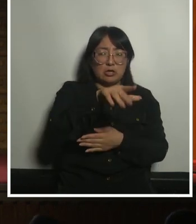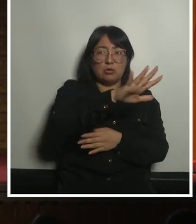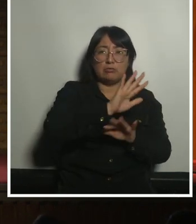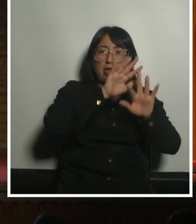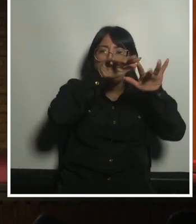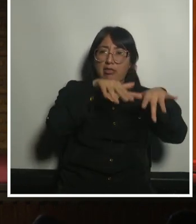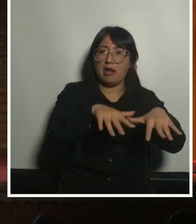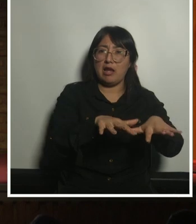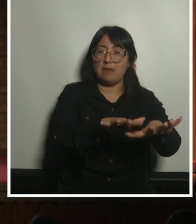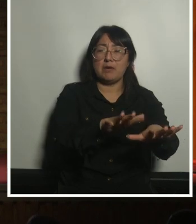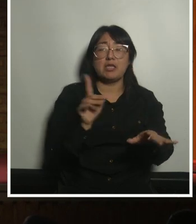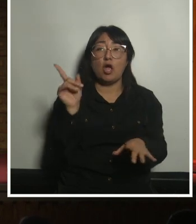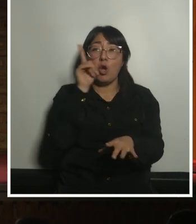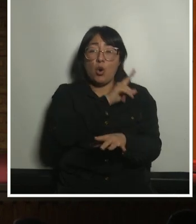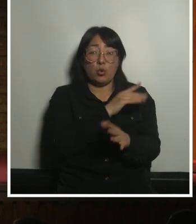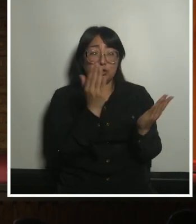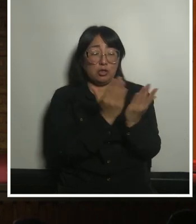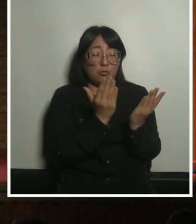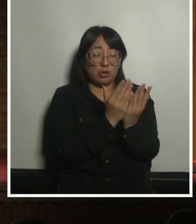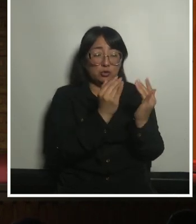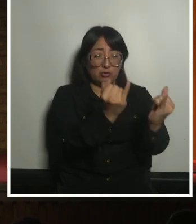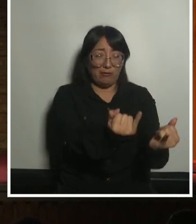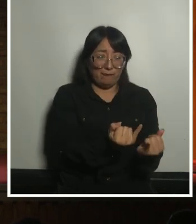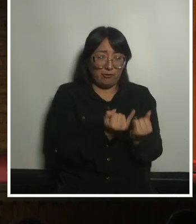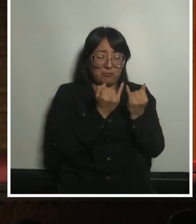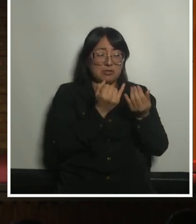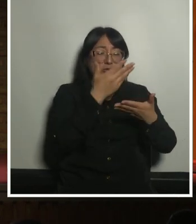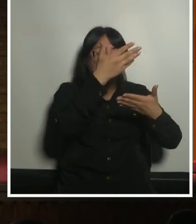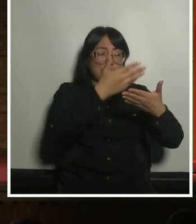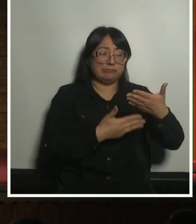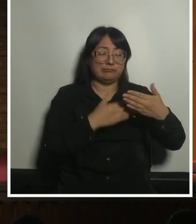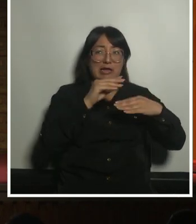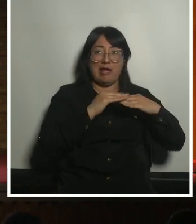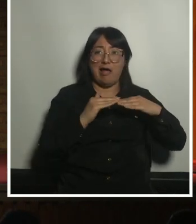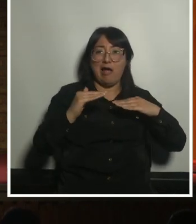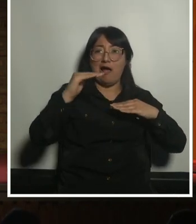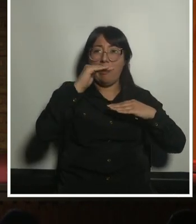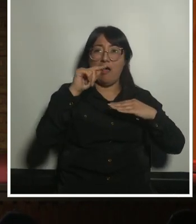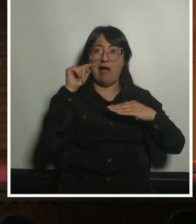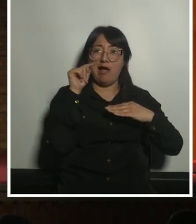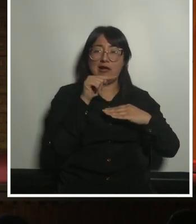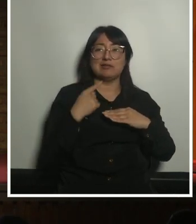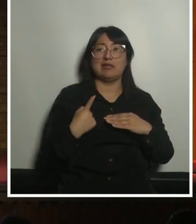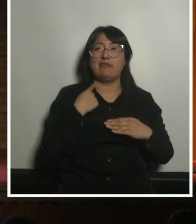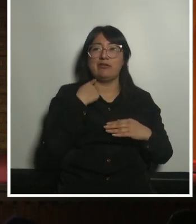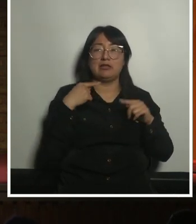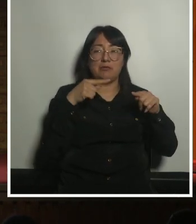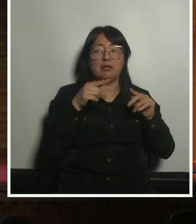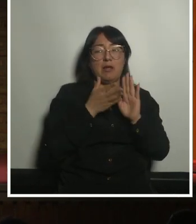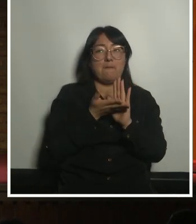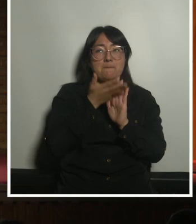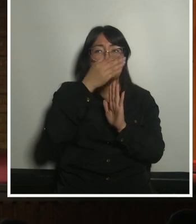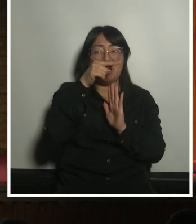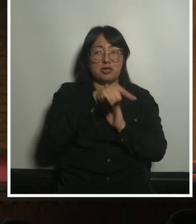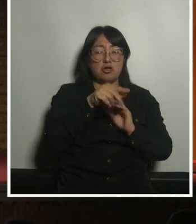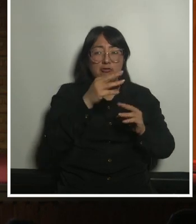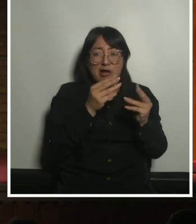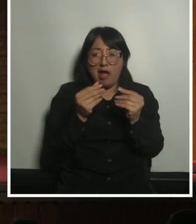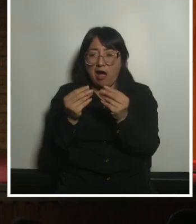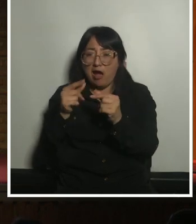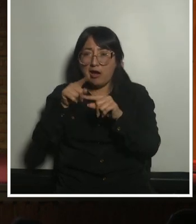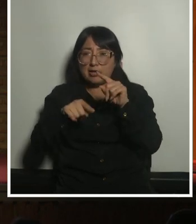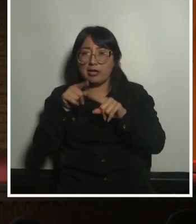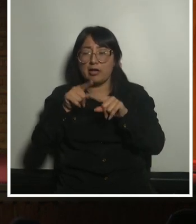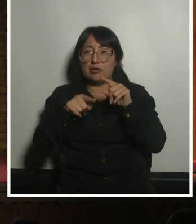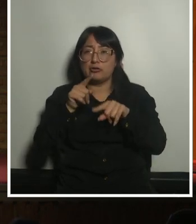nuestros últimos estudios entonces están arrojando una alta tasa de erosión costera en la mayor parte de los litorales arenosos localizados entre